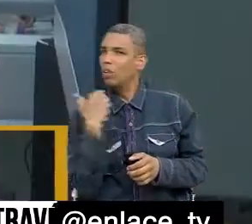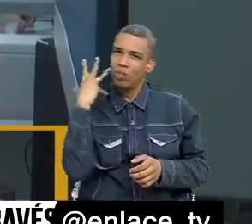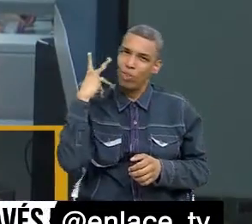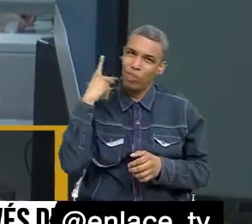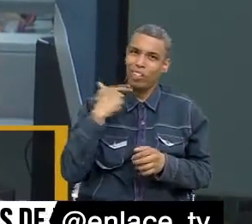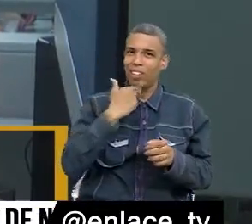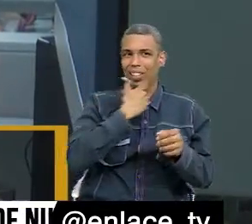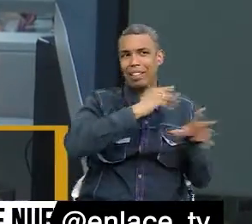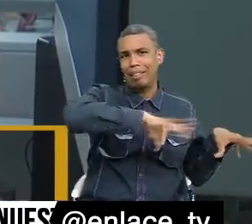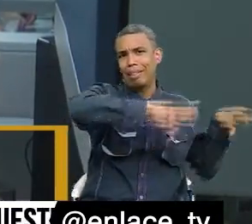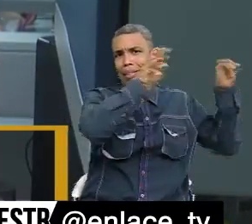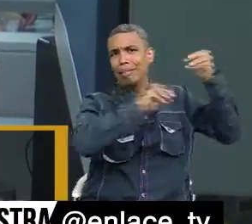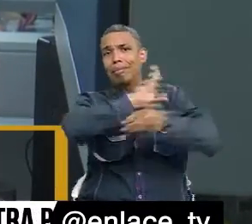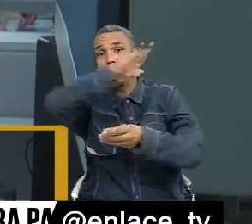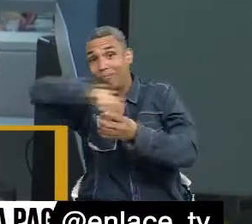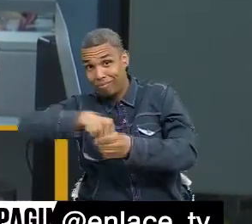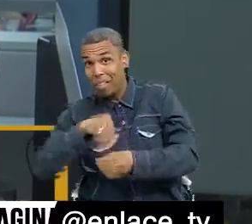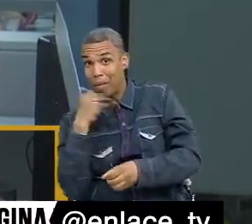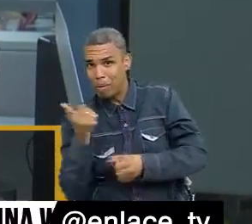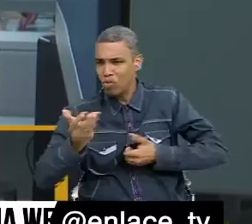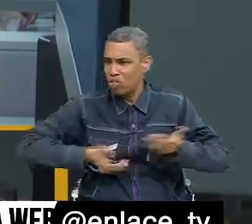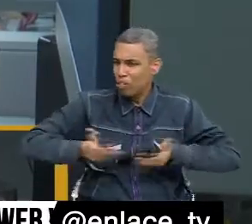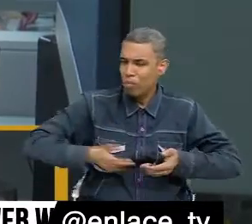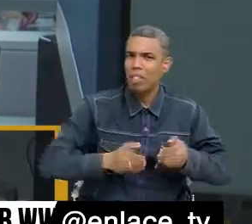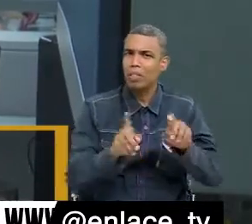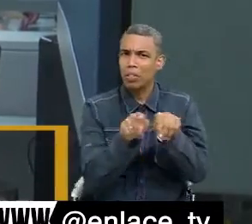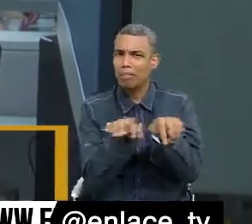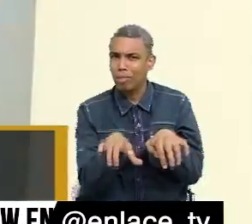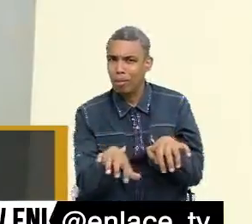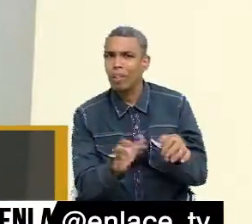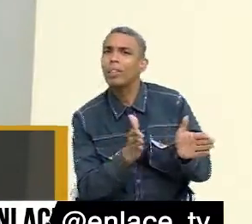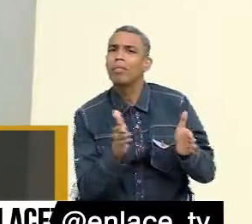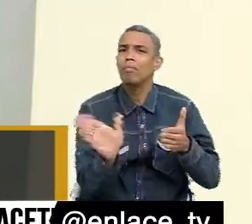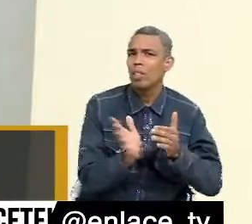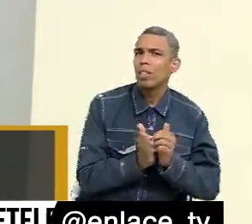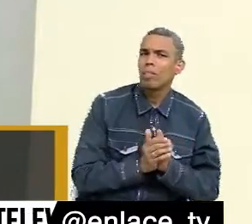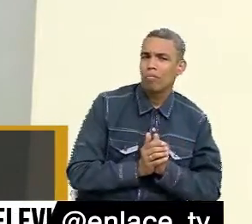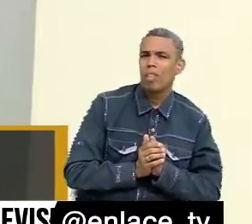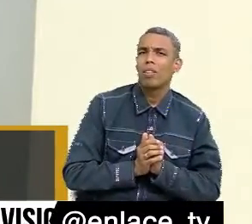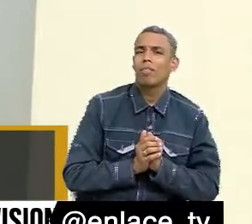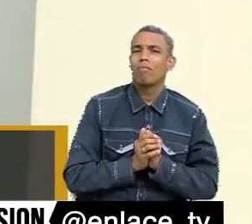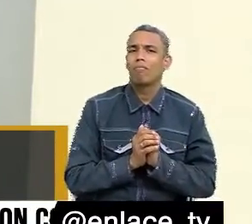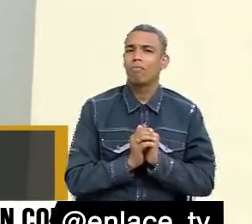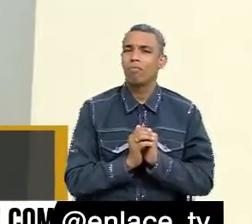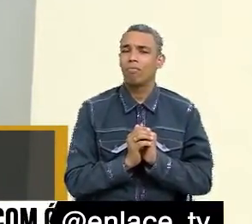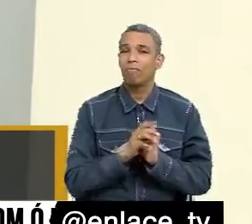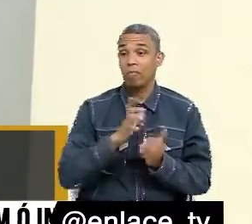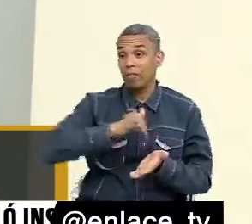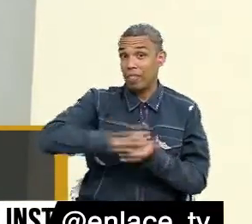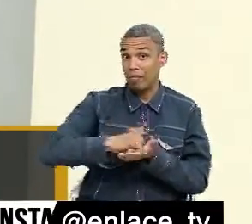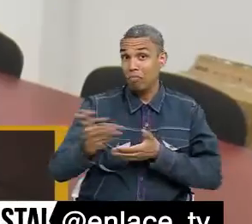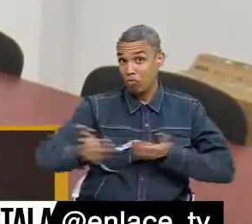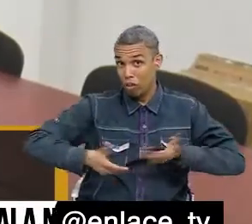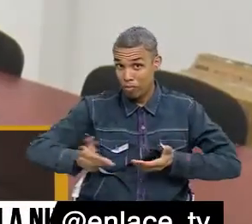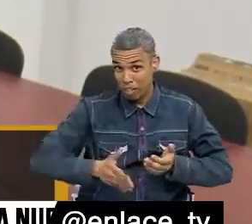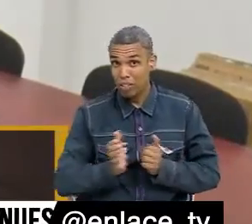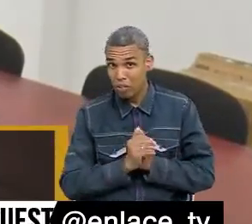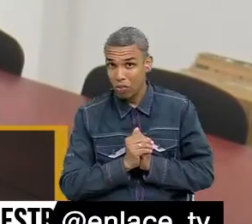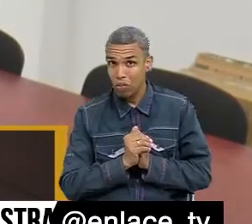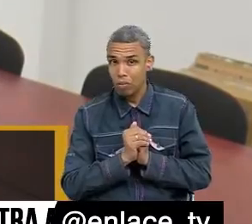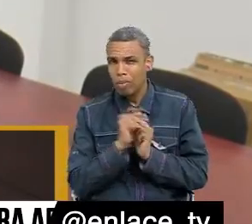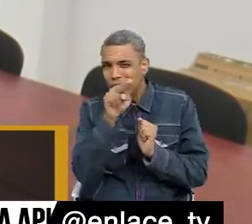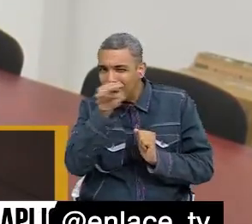funcionarios. Son 7 pisos donde se prestan, entre otros, los servicios de estratificación, procesos administrativos y nomenclaturas. Aún hay despachos como el SISBEN que